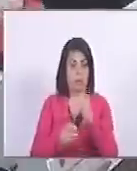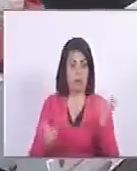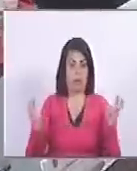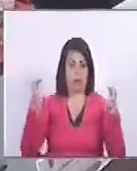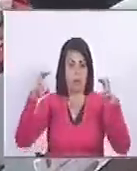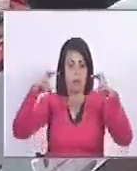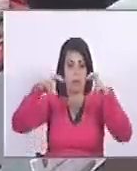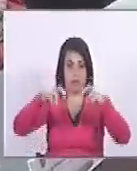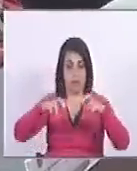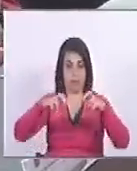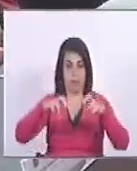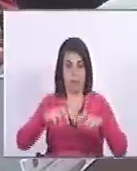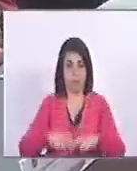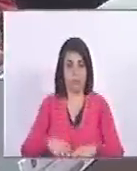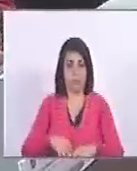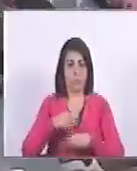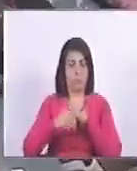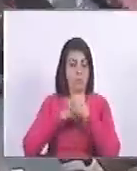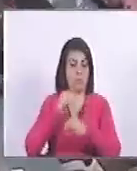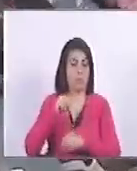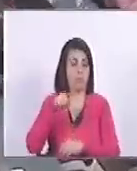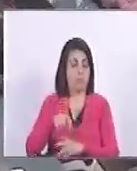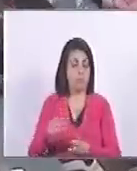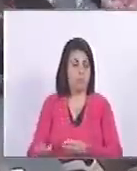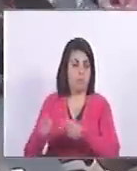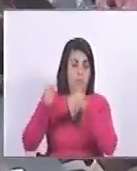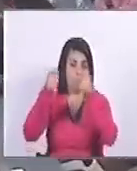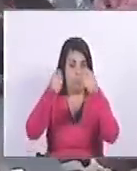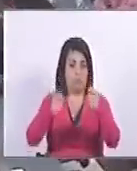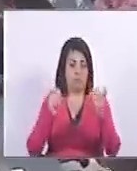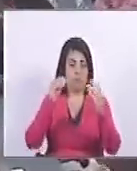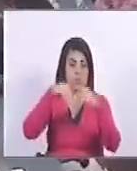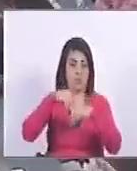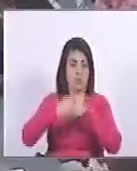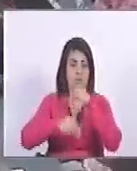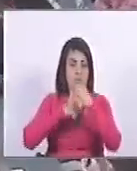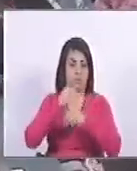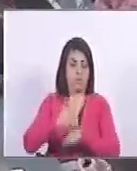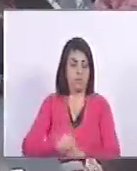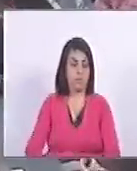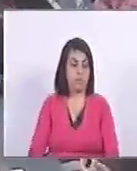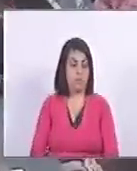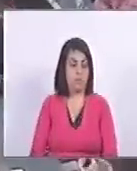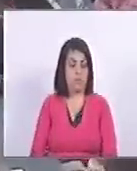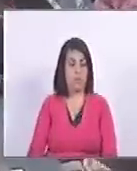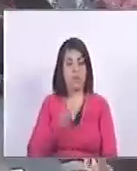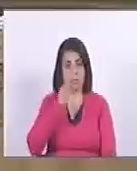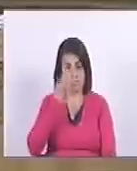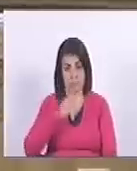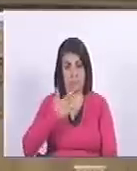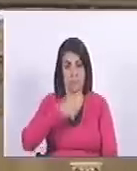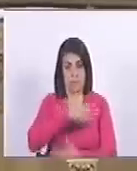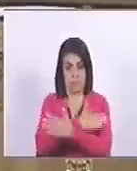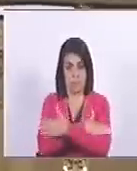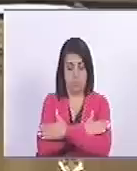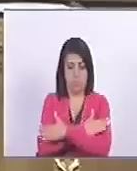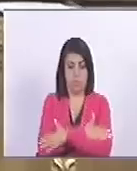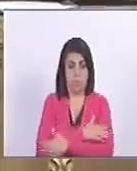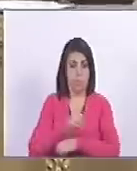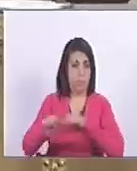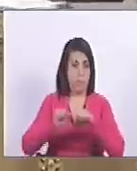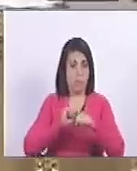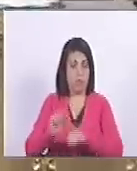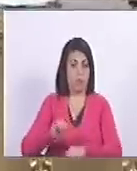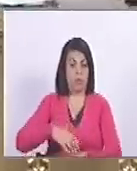suban al podio a los efectos de entregarle el acuerdo correspondiente y ratificamos nuestra felicitación al